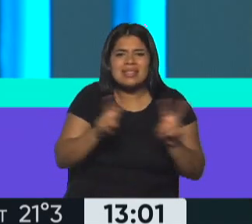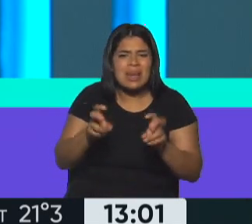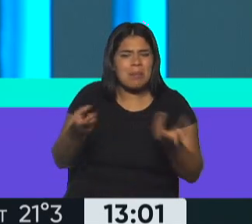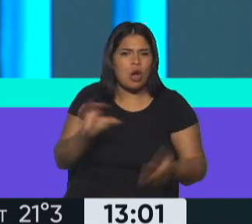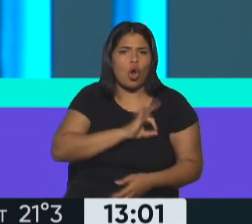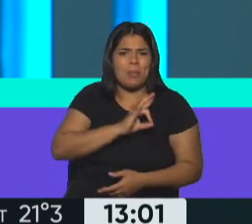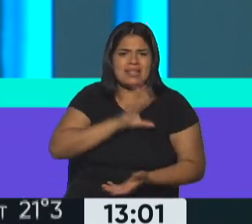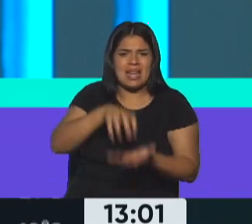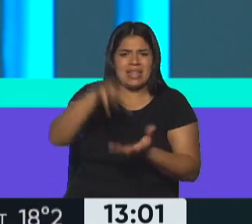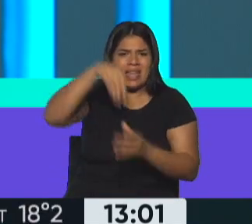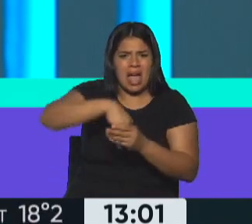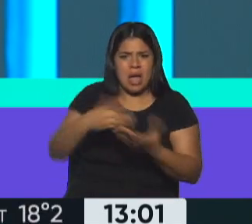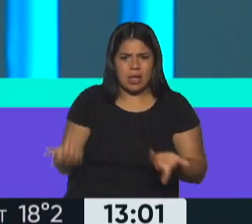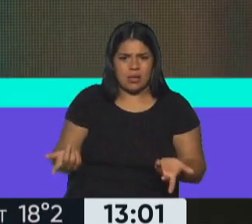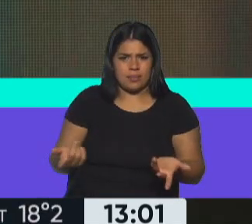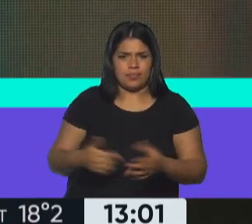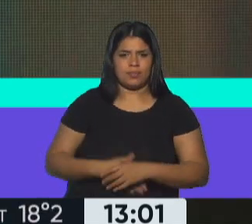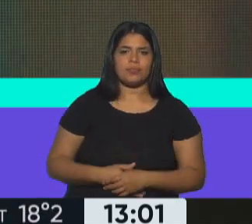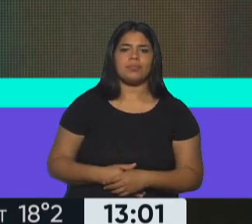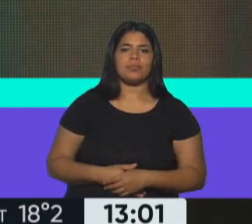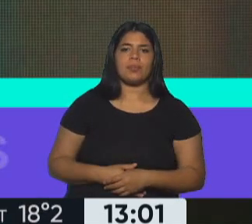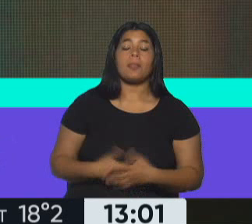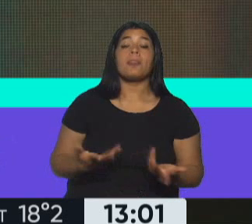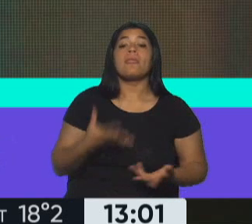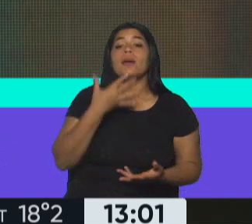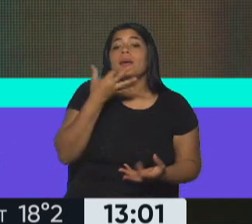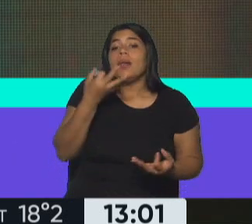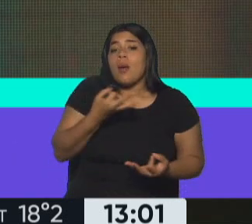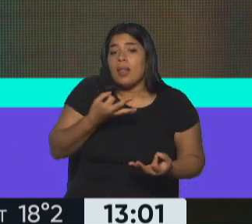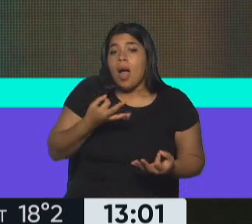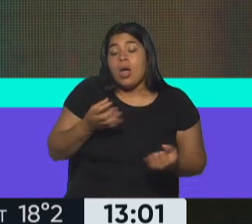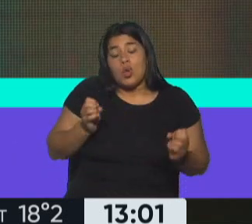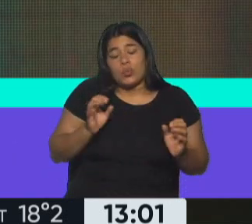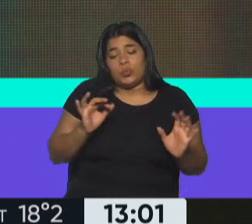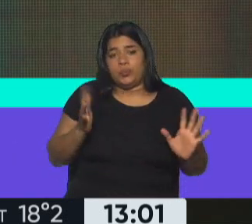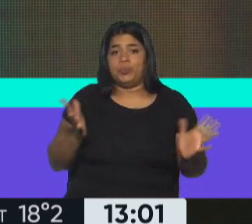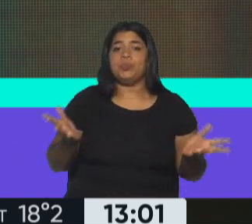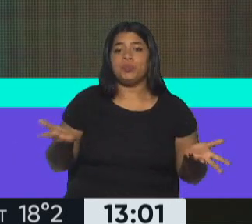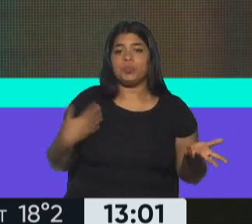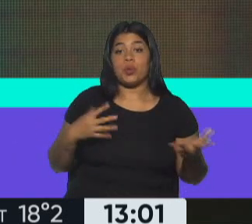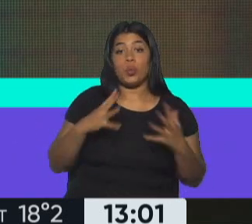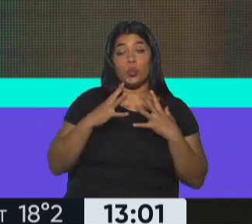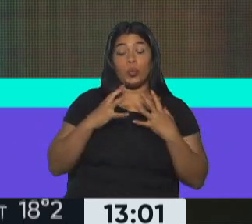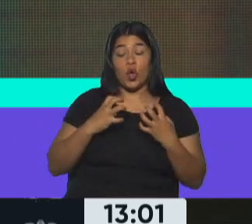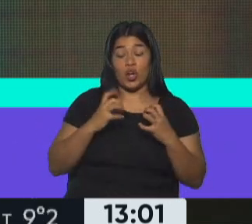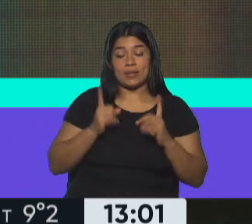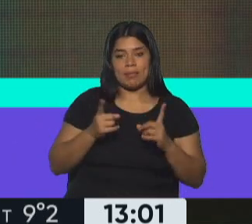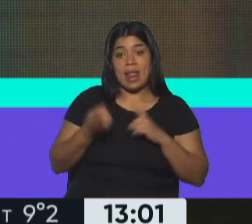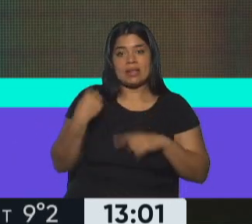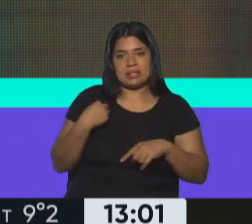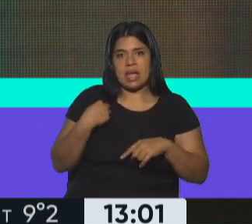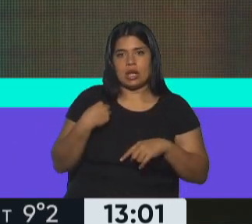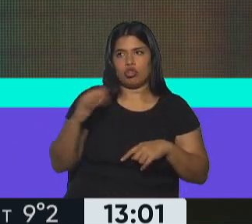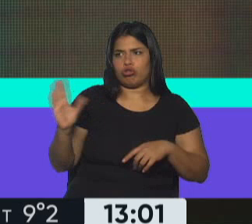parte de esto no que nuestro título violencia institucional la verdad que bueno fue otra otra bronca de ayer que nos agarramos